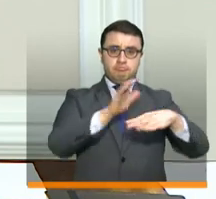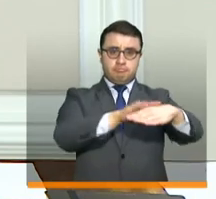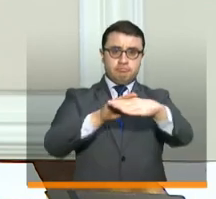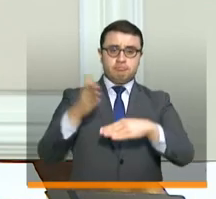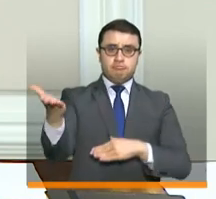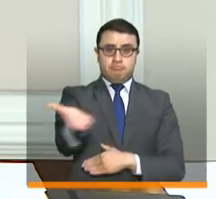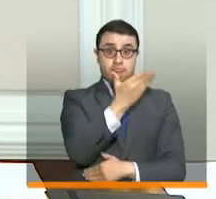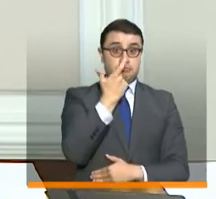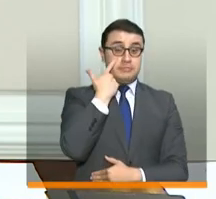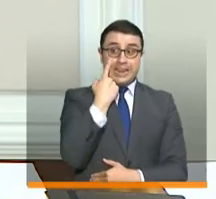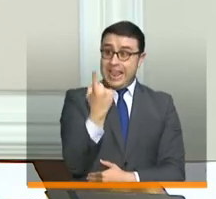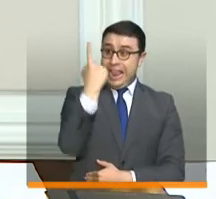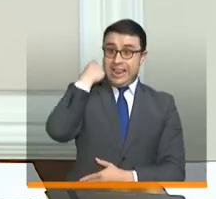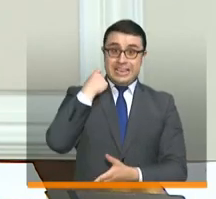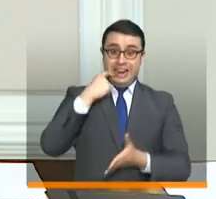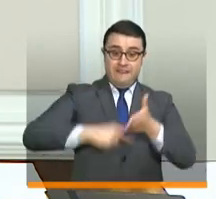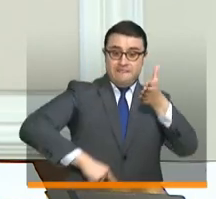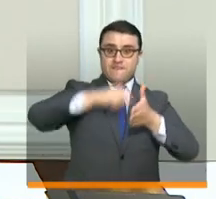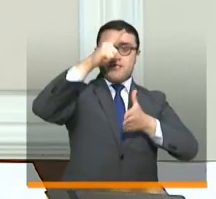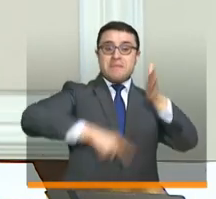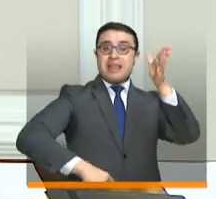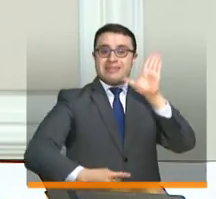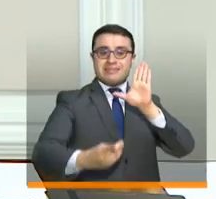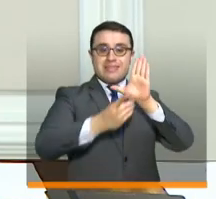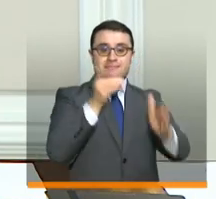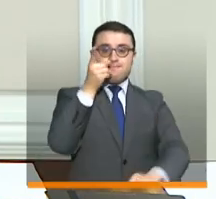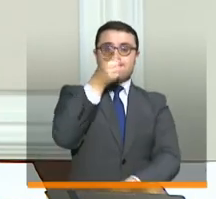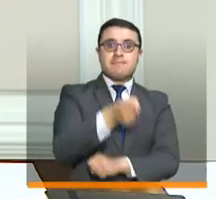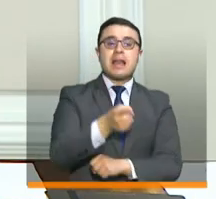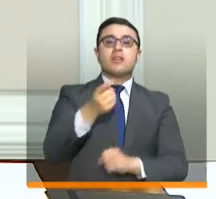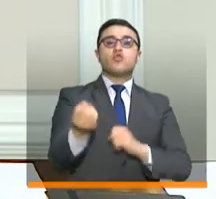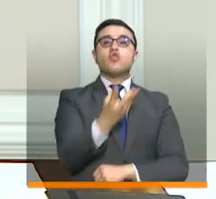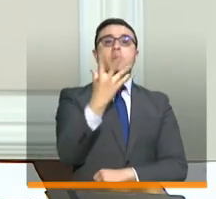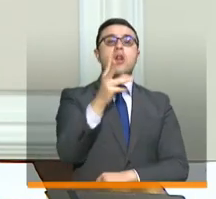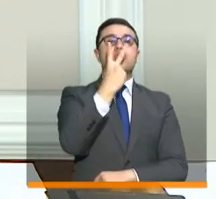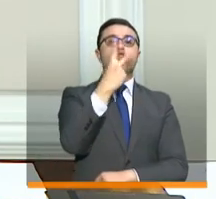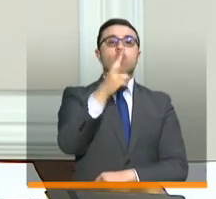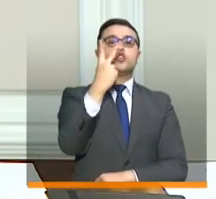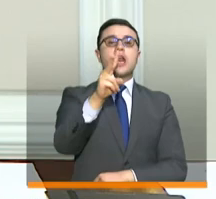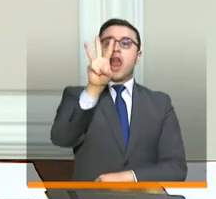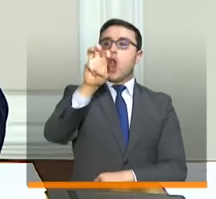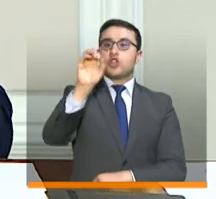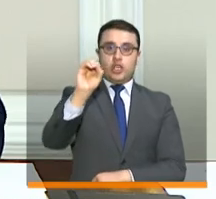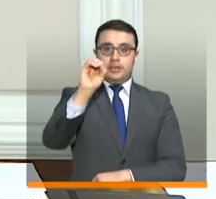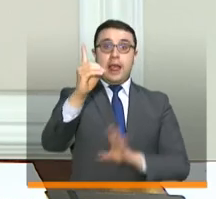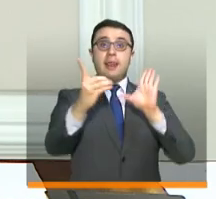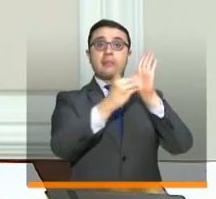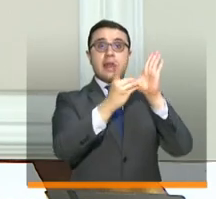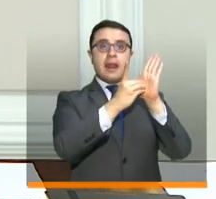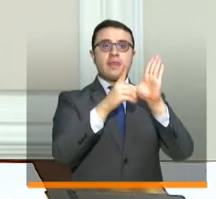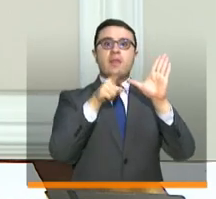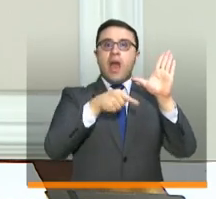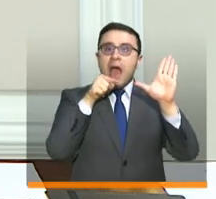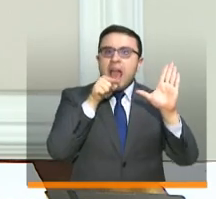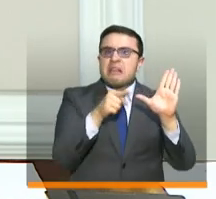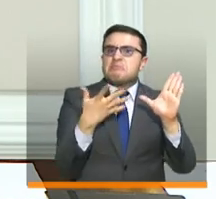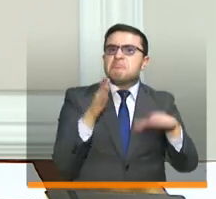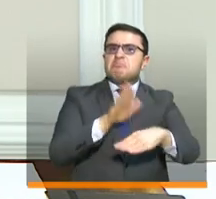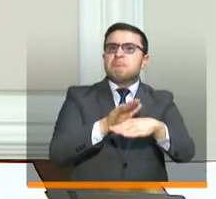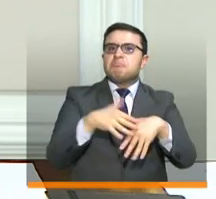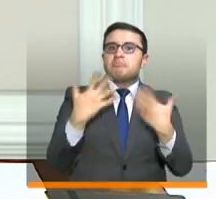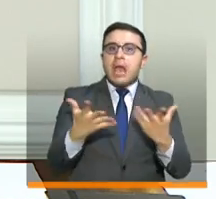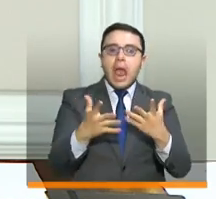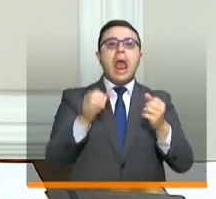que ayer firmamos el decreto 1280, un decreto que crea una línea